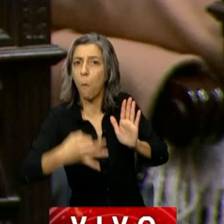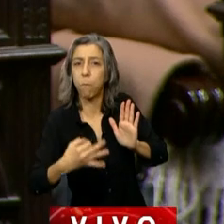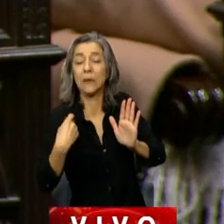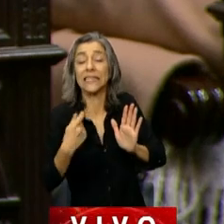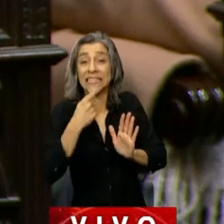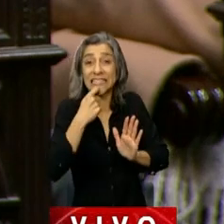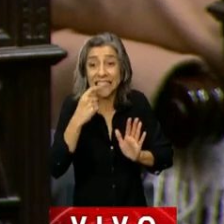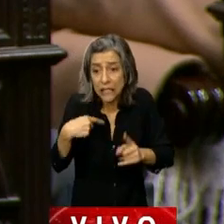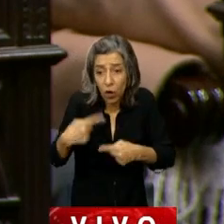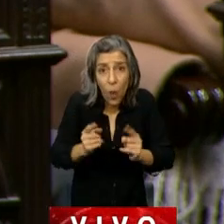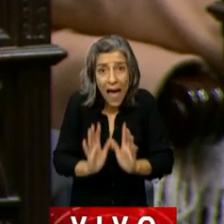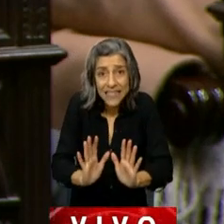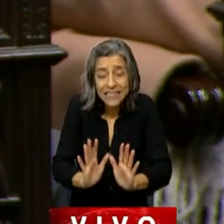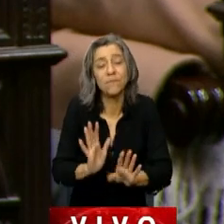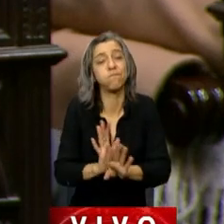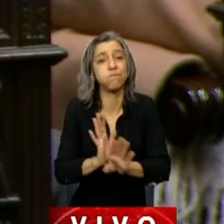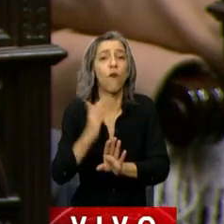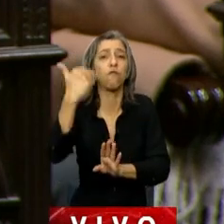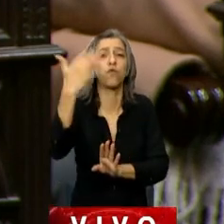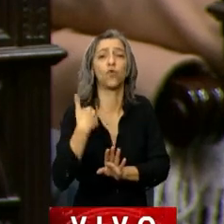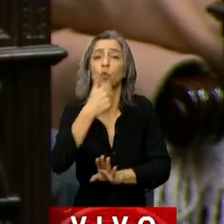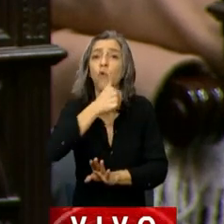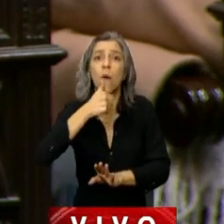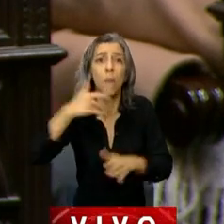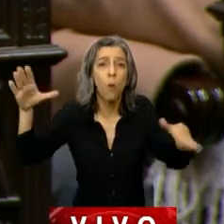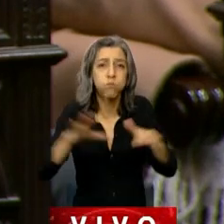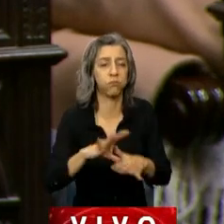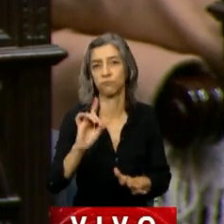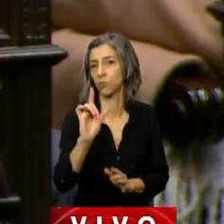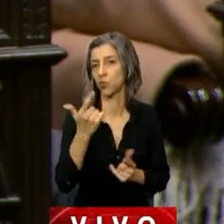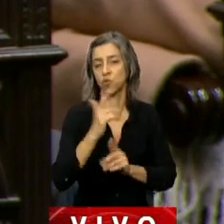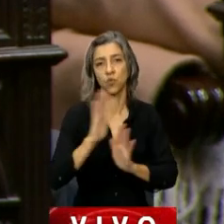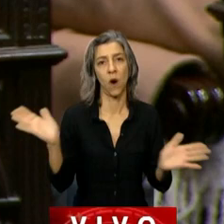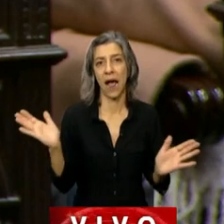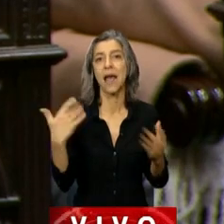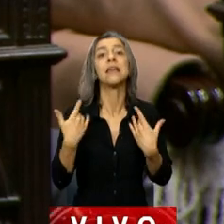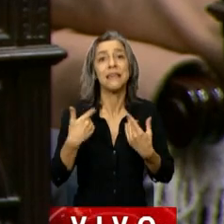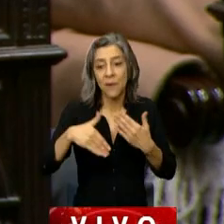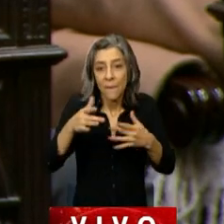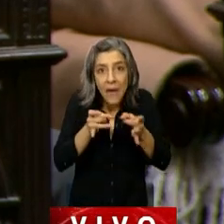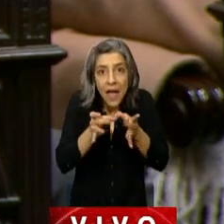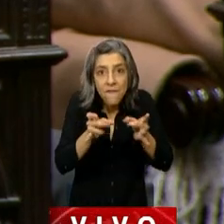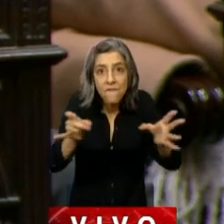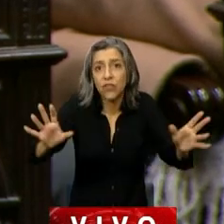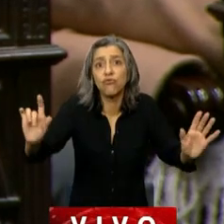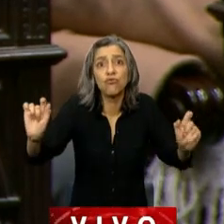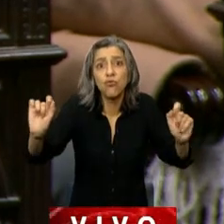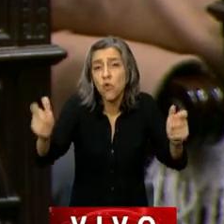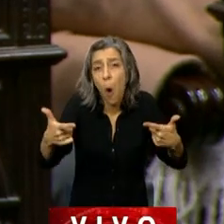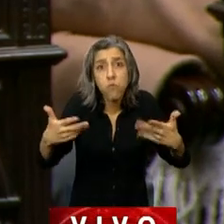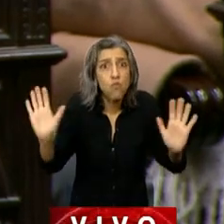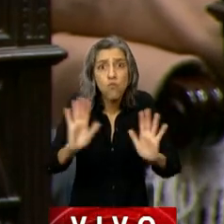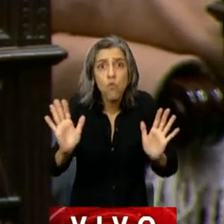hacia una era post-antibiótica en que las infecciones comunes podrían volver a ser